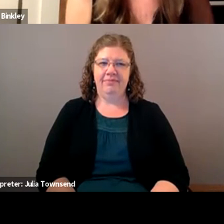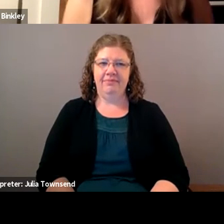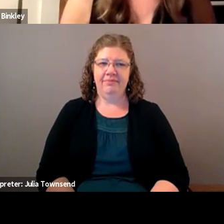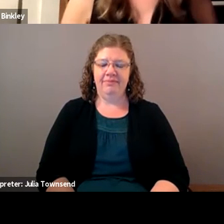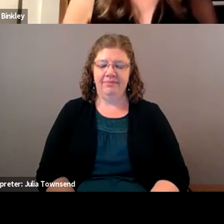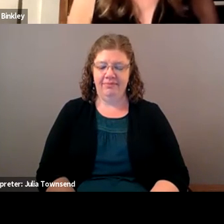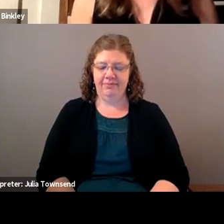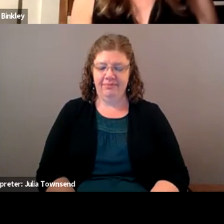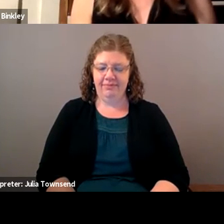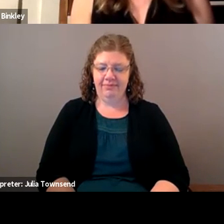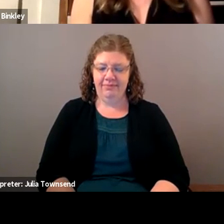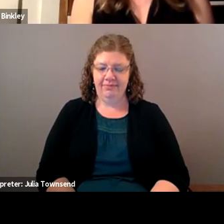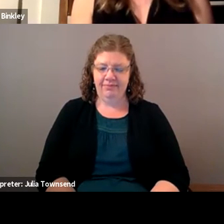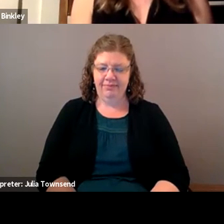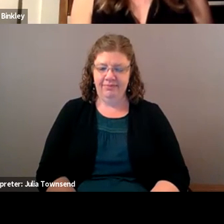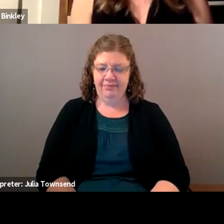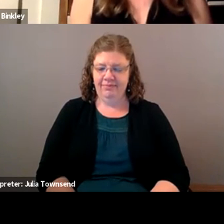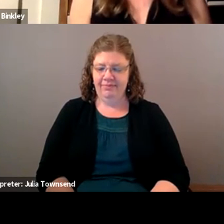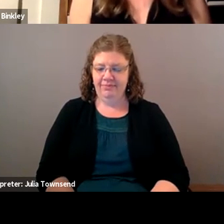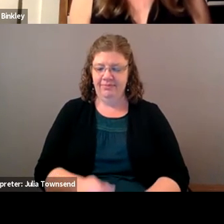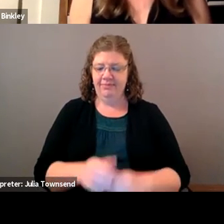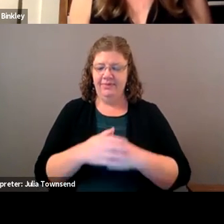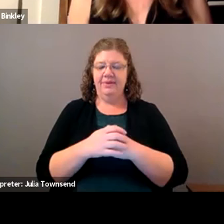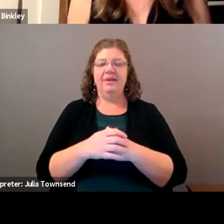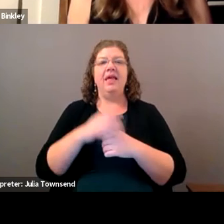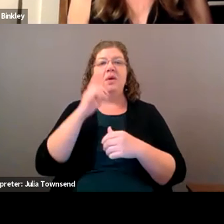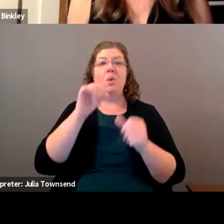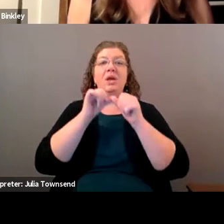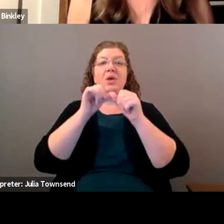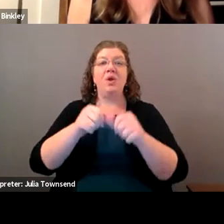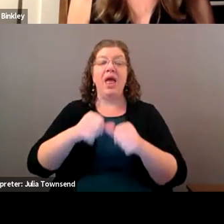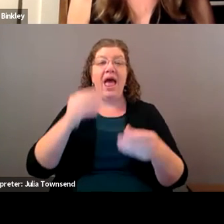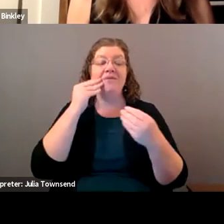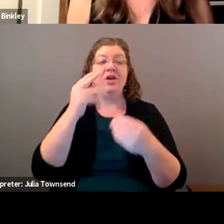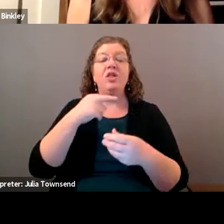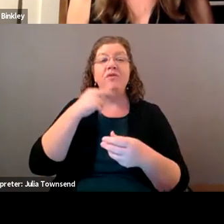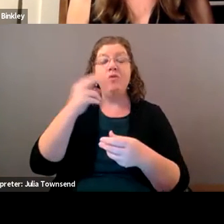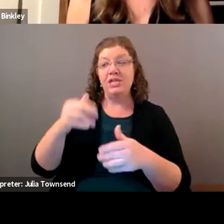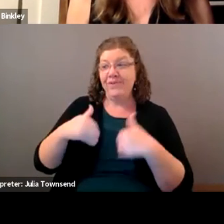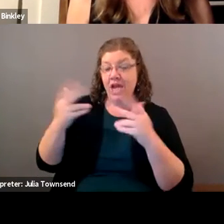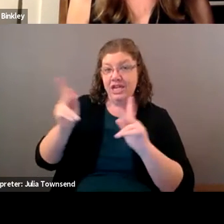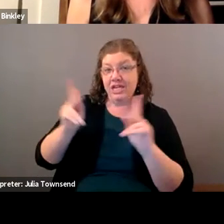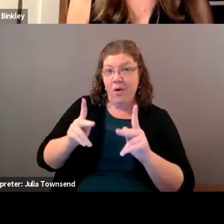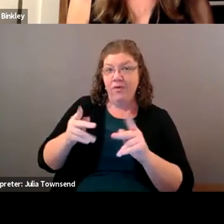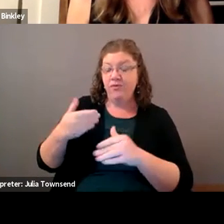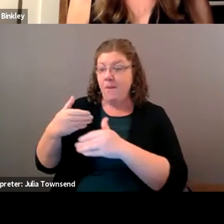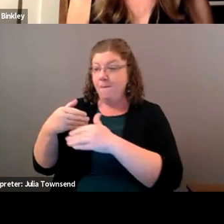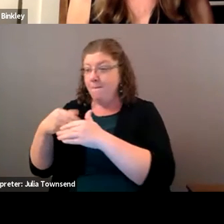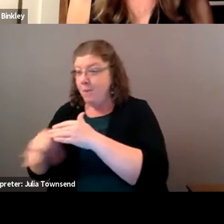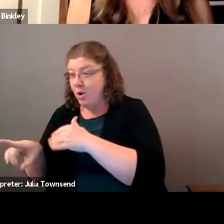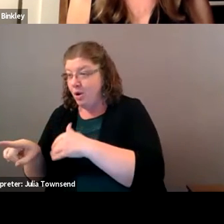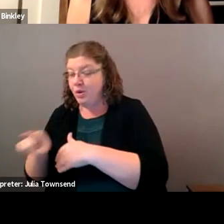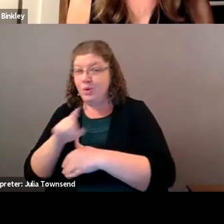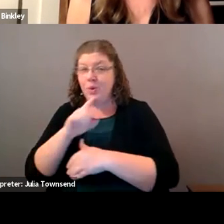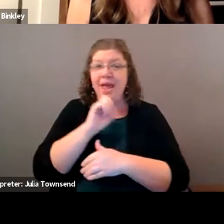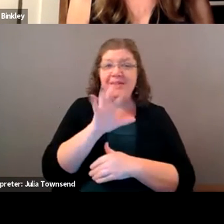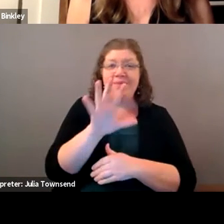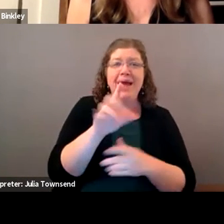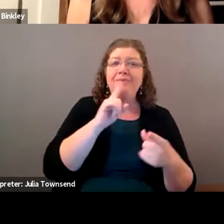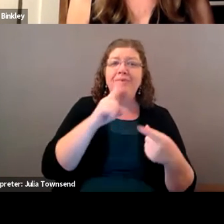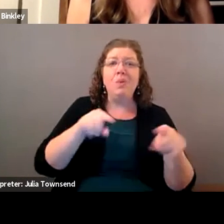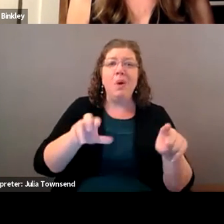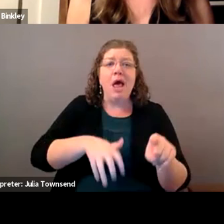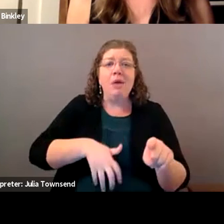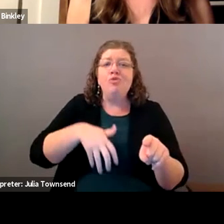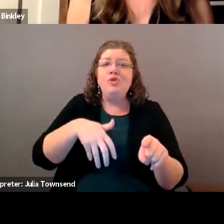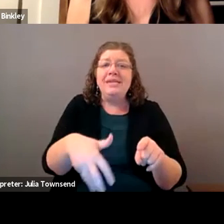un mejor final en nuestra escuela. Entonces, qué bueno que tenemos aquí estudiantes. Y vamos a representar a los niños